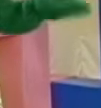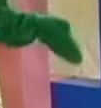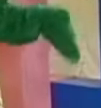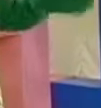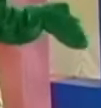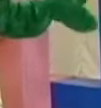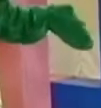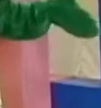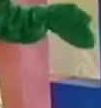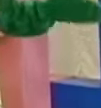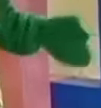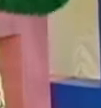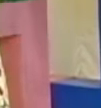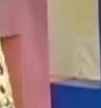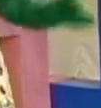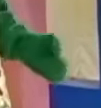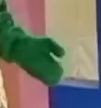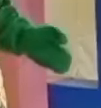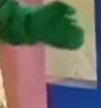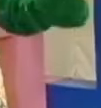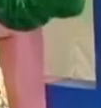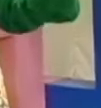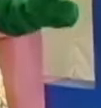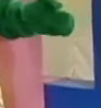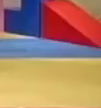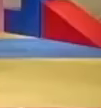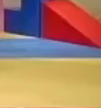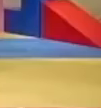¡Está bien, empezamos!